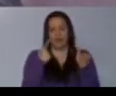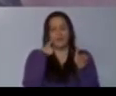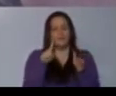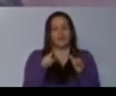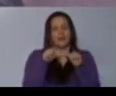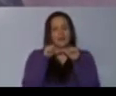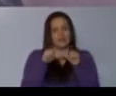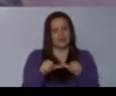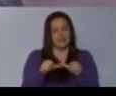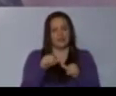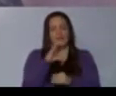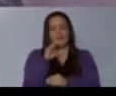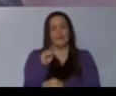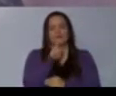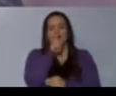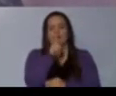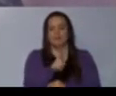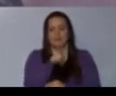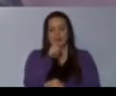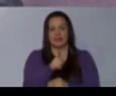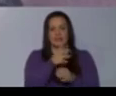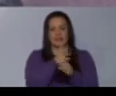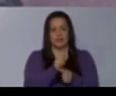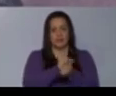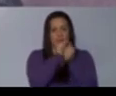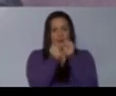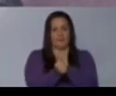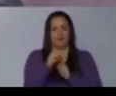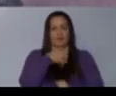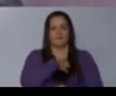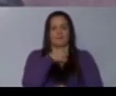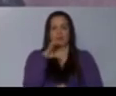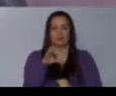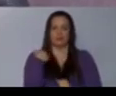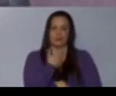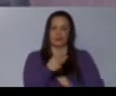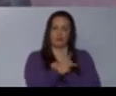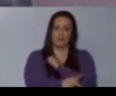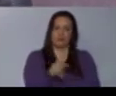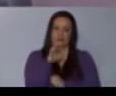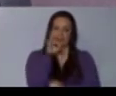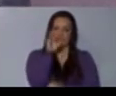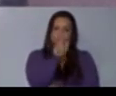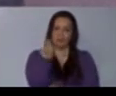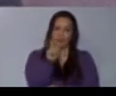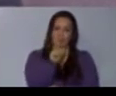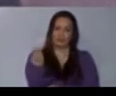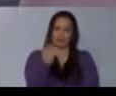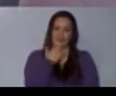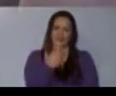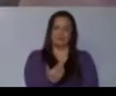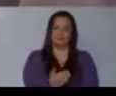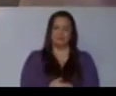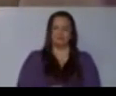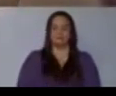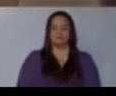hagamos un cambio el cambio que merece nuestro país en los próximos meses muchas gracias